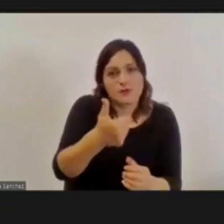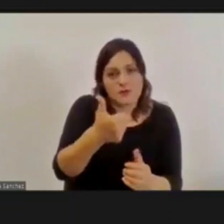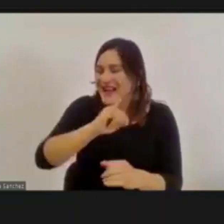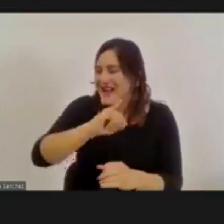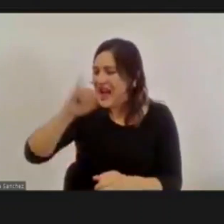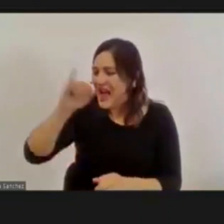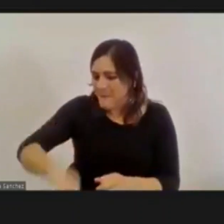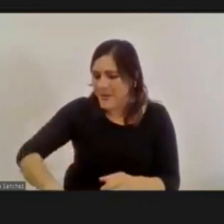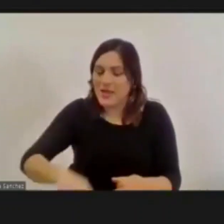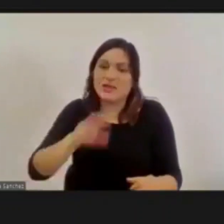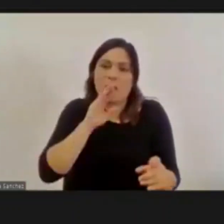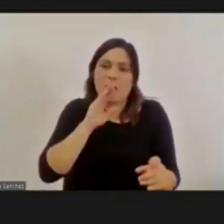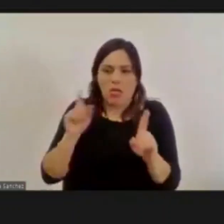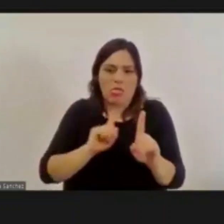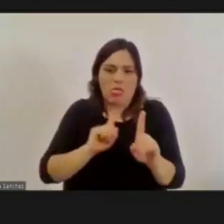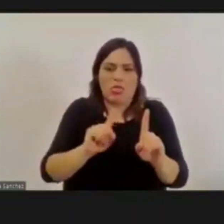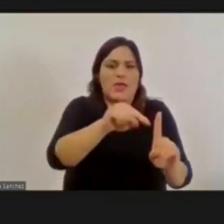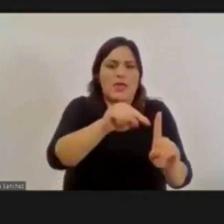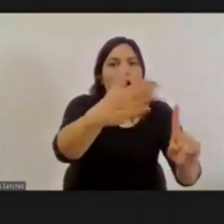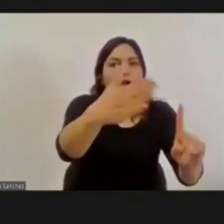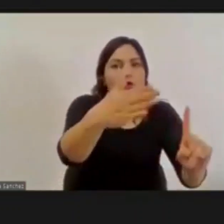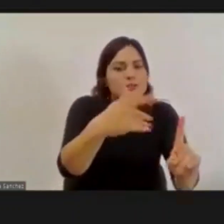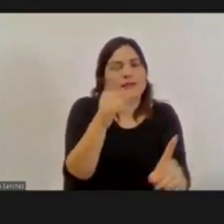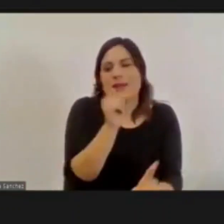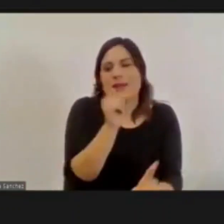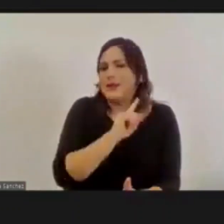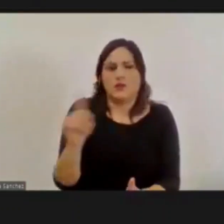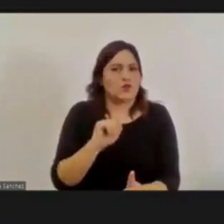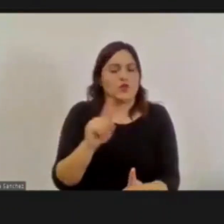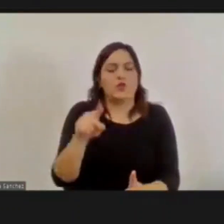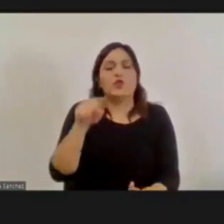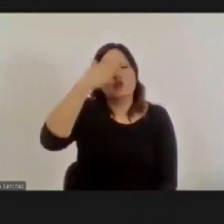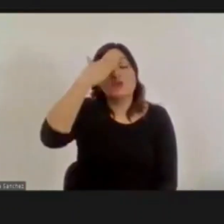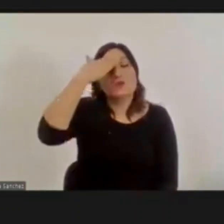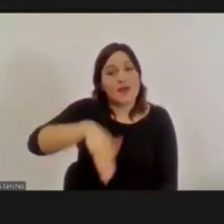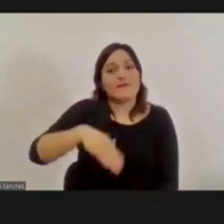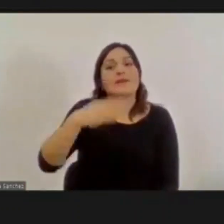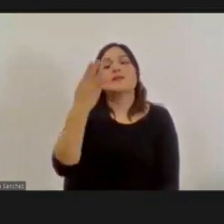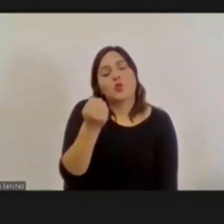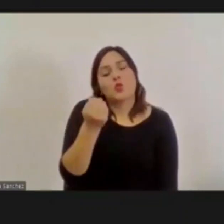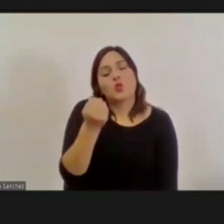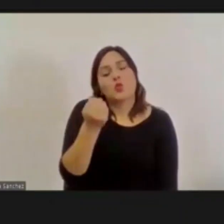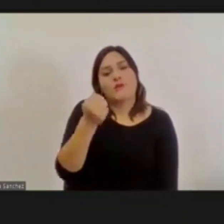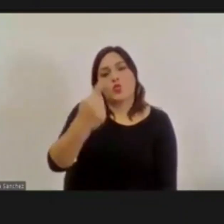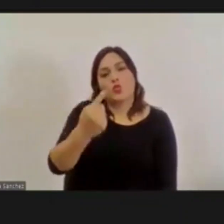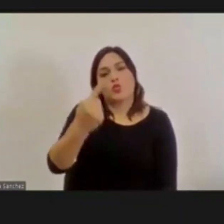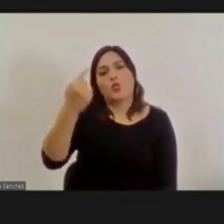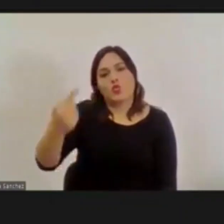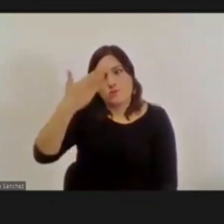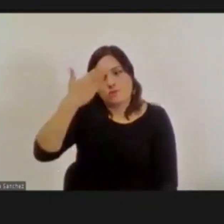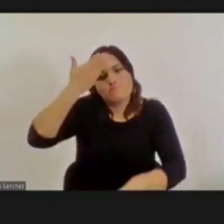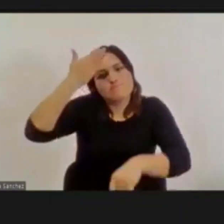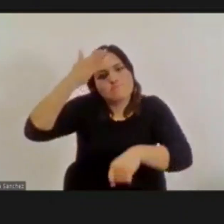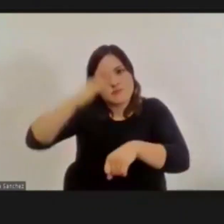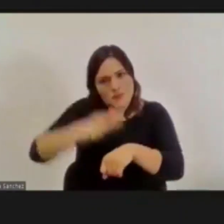cocinando. Debes aprender el teléfono de emergencia 911.